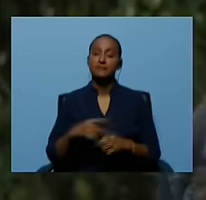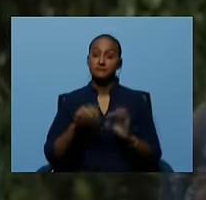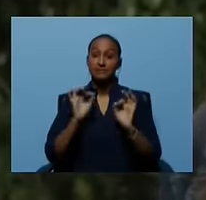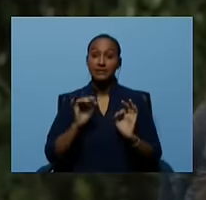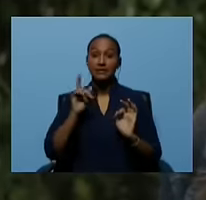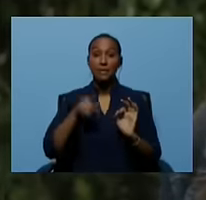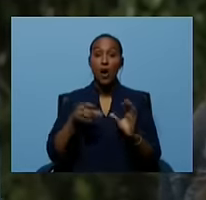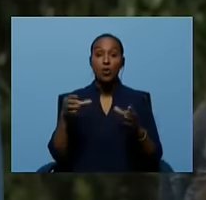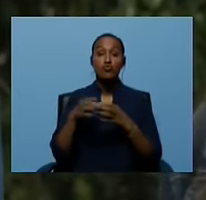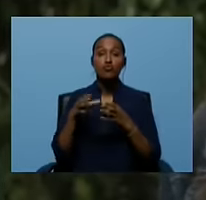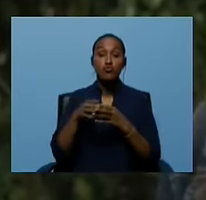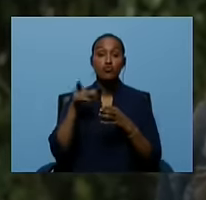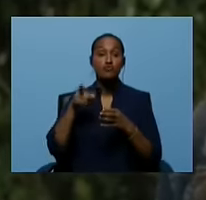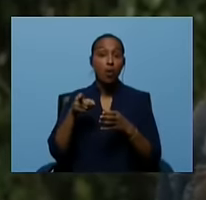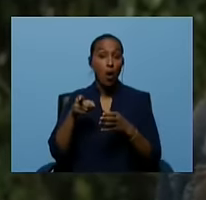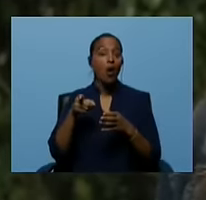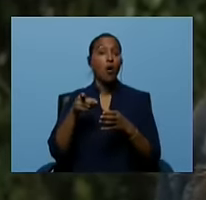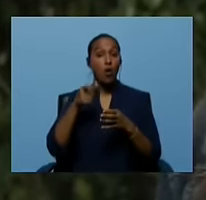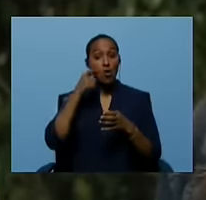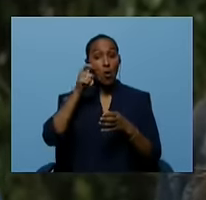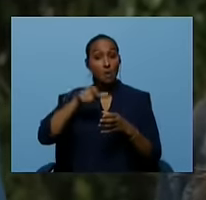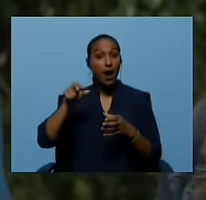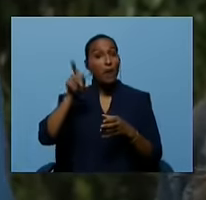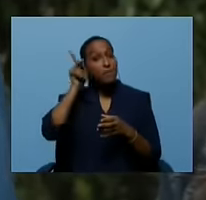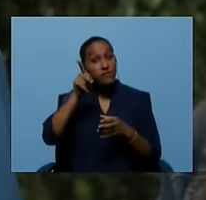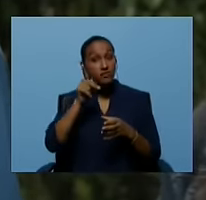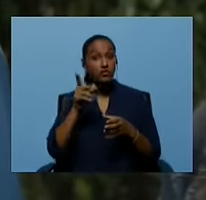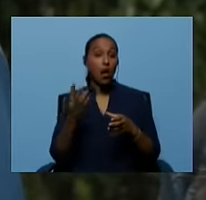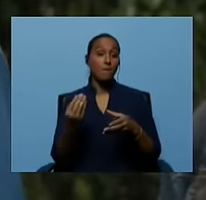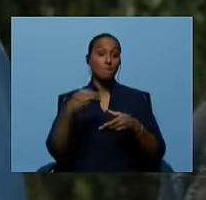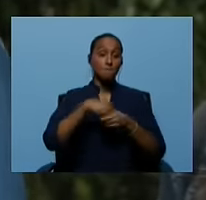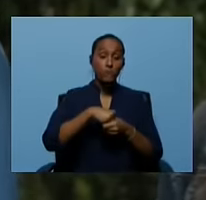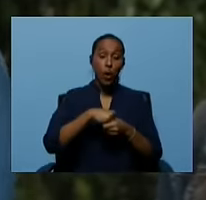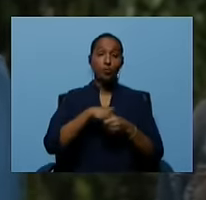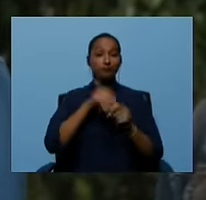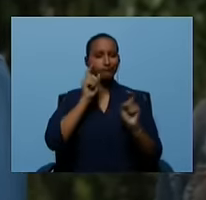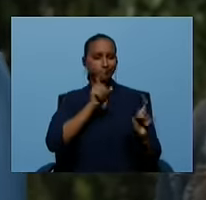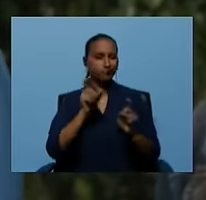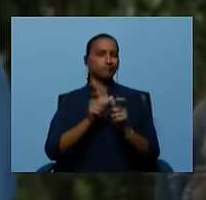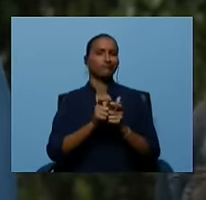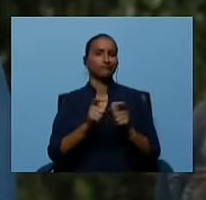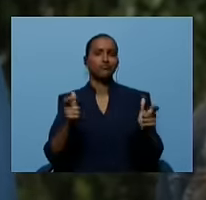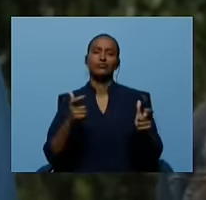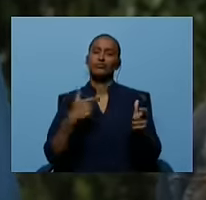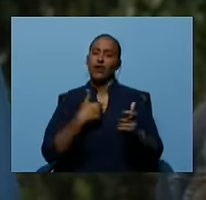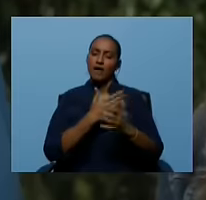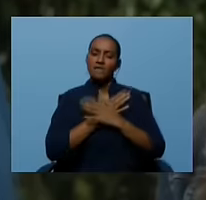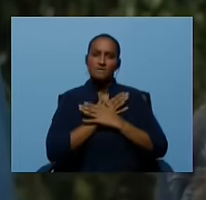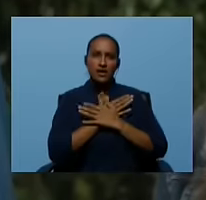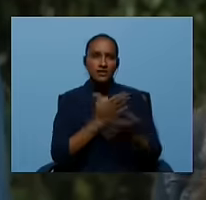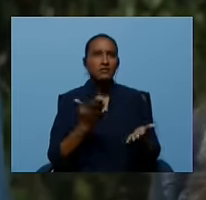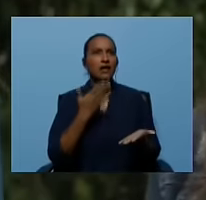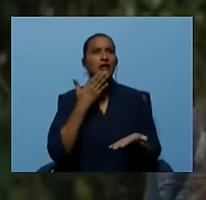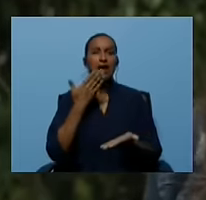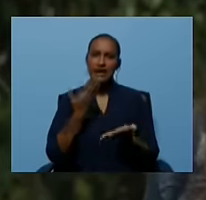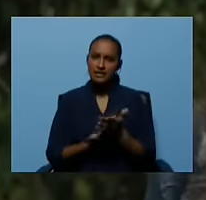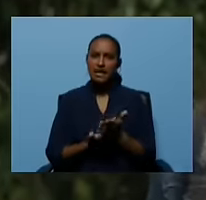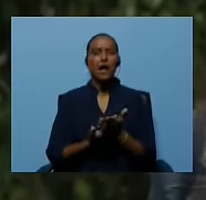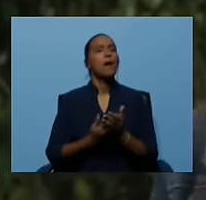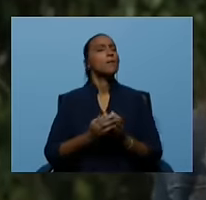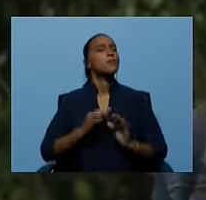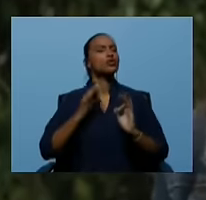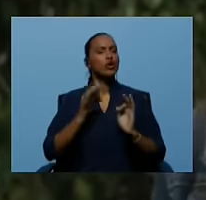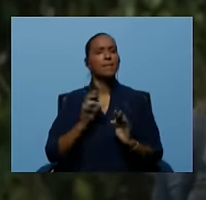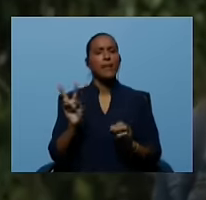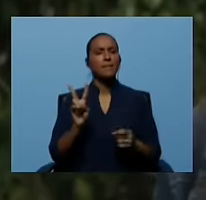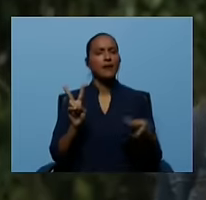y recurso humano que hoy tiene Venezuela y que también se grafica en el futuro. De tal manera que, presidente, felicitarlo y agradecerle por siempre colocar a Venezuela